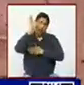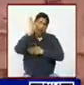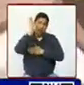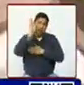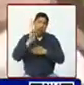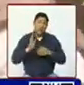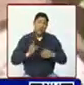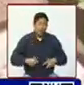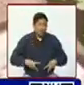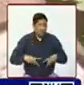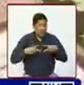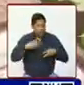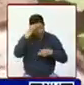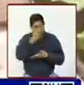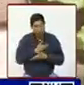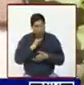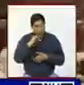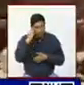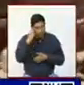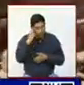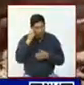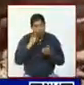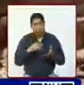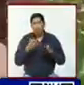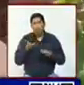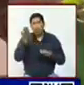vivo tu hijo. Yo pensaba que era muerto.